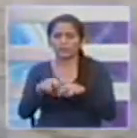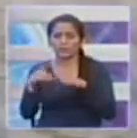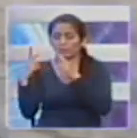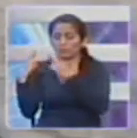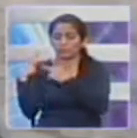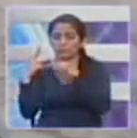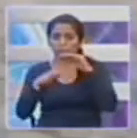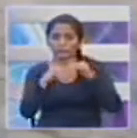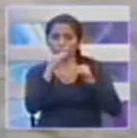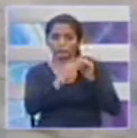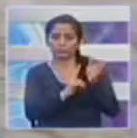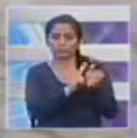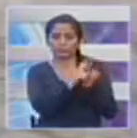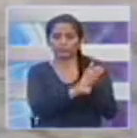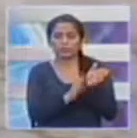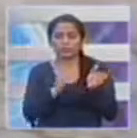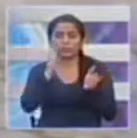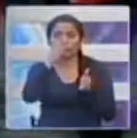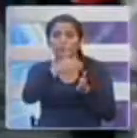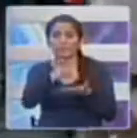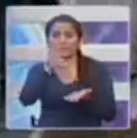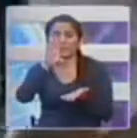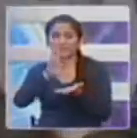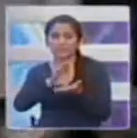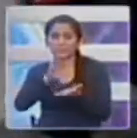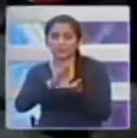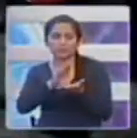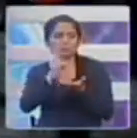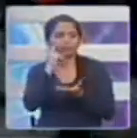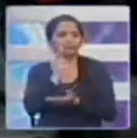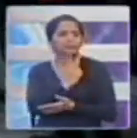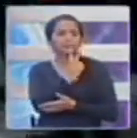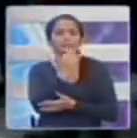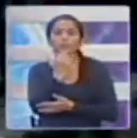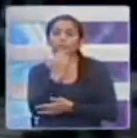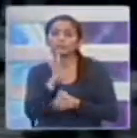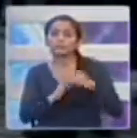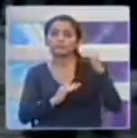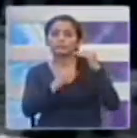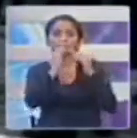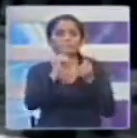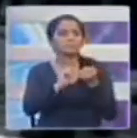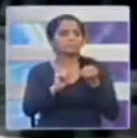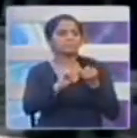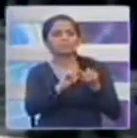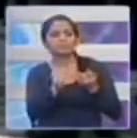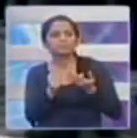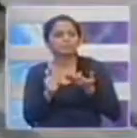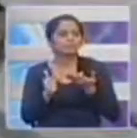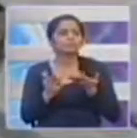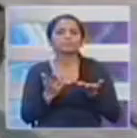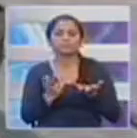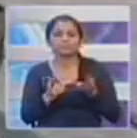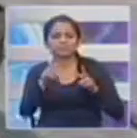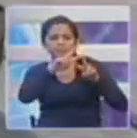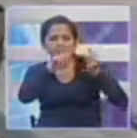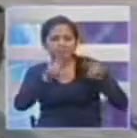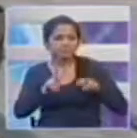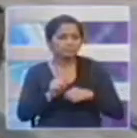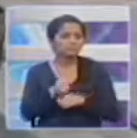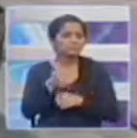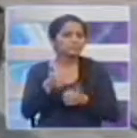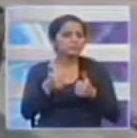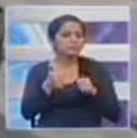tranvía recorrieron las calles del centro histórico para verificar los avances en la construcción del proyecto tranvía y analizar la extensión